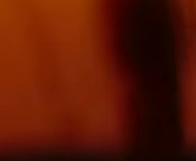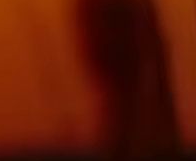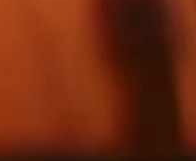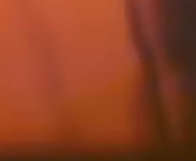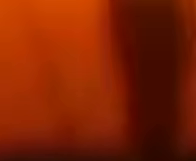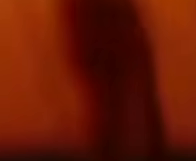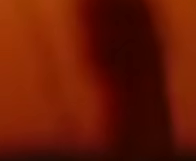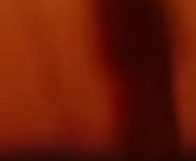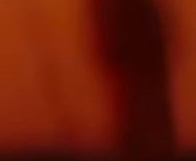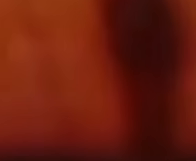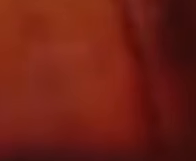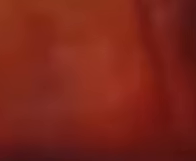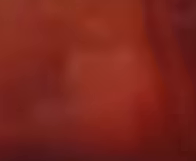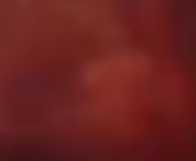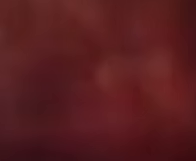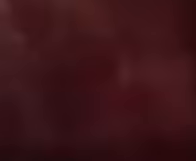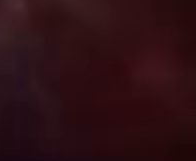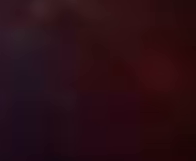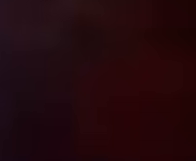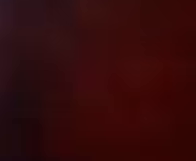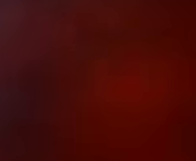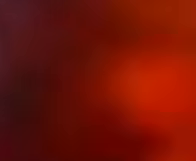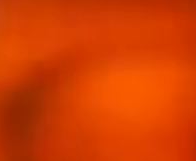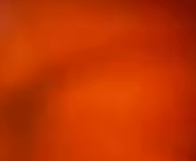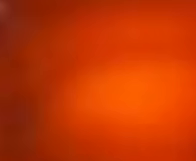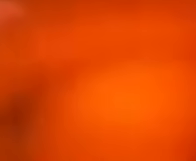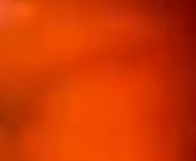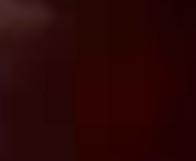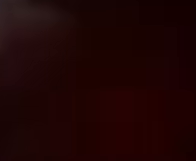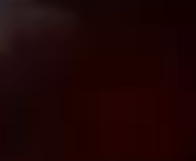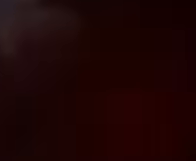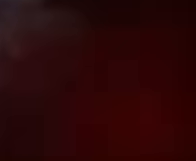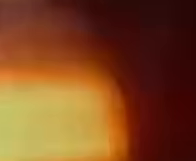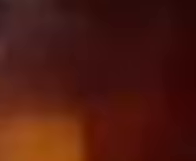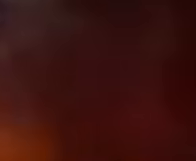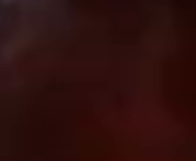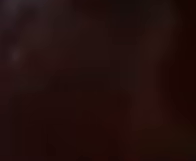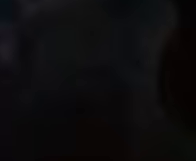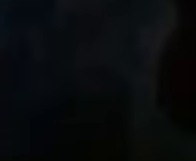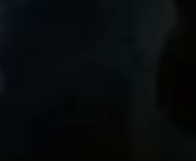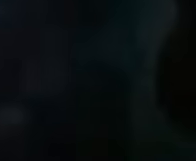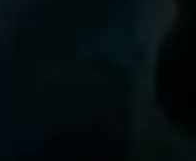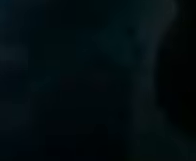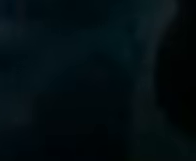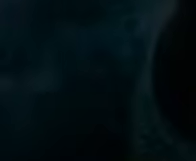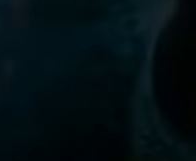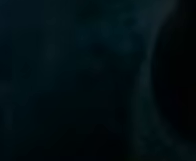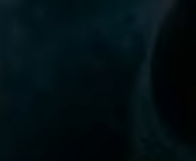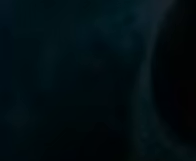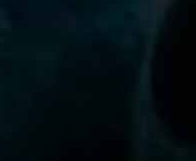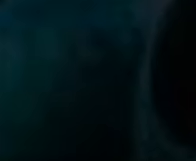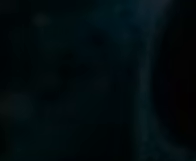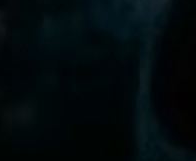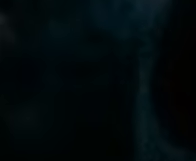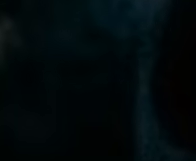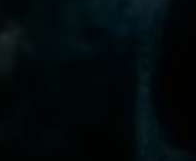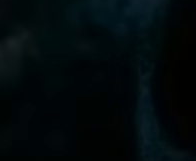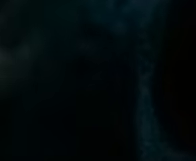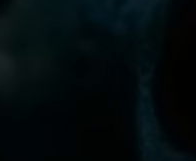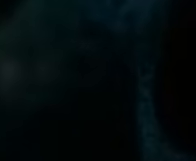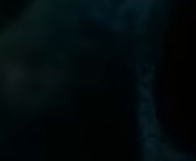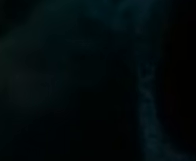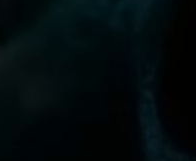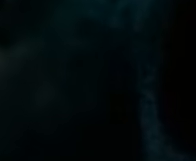Josué 24:15. Rema TV y Ebenecer Producciones presentó La Biblia,